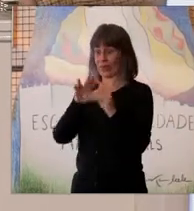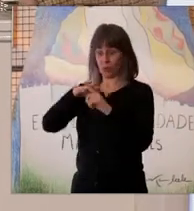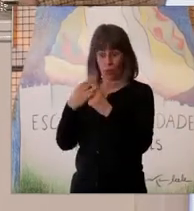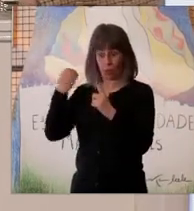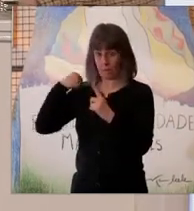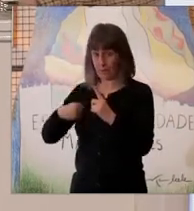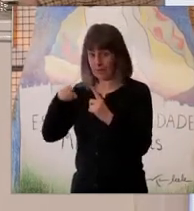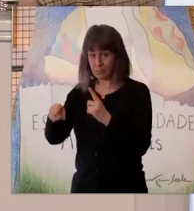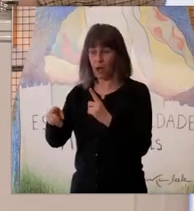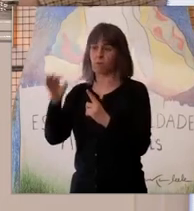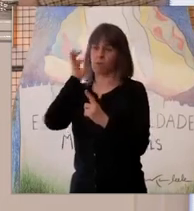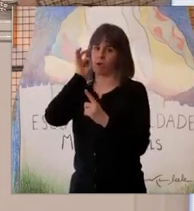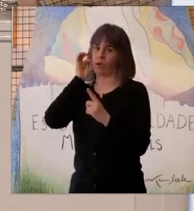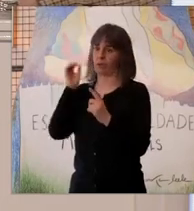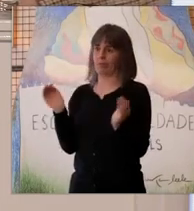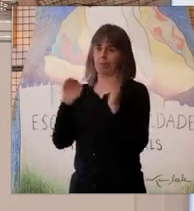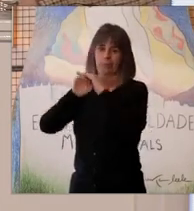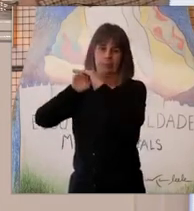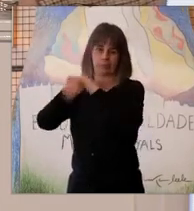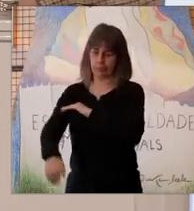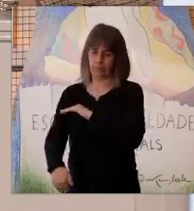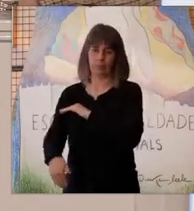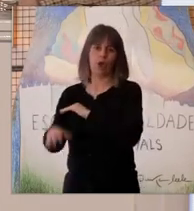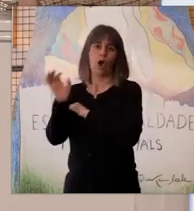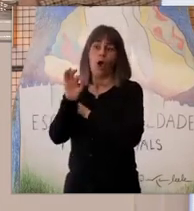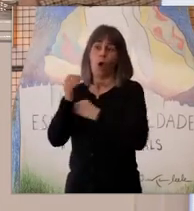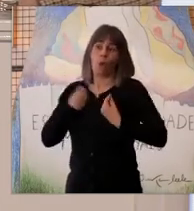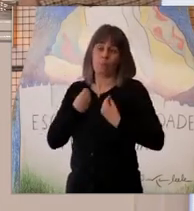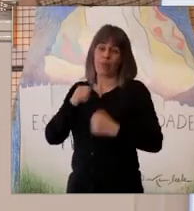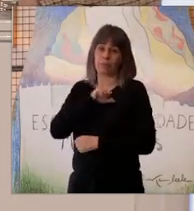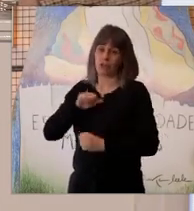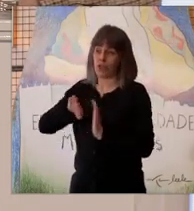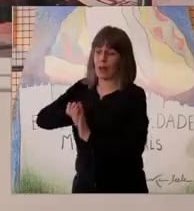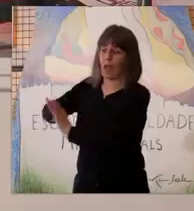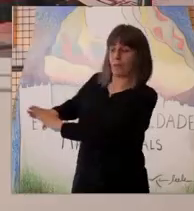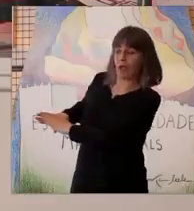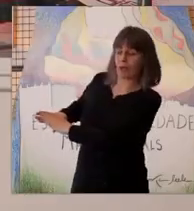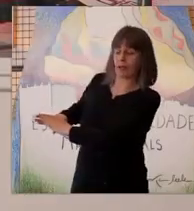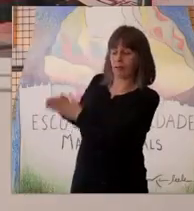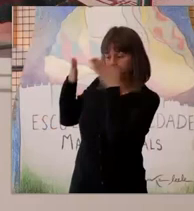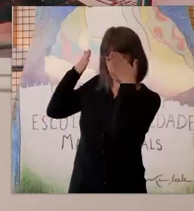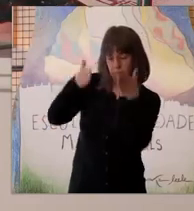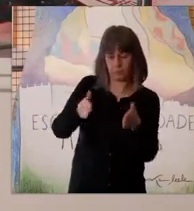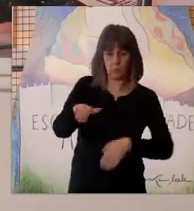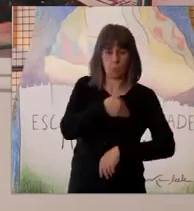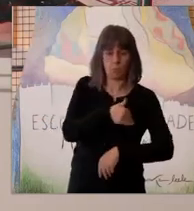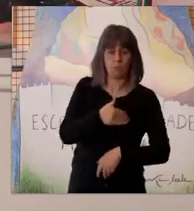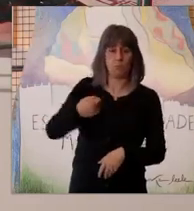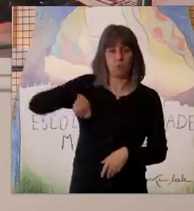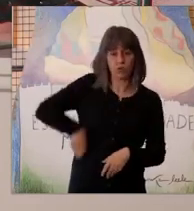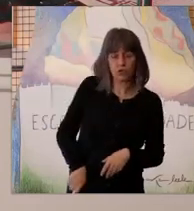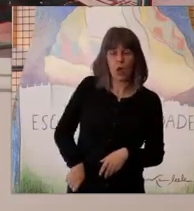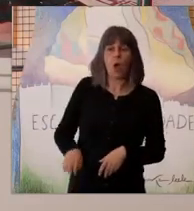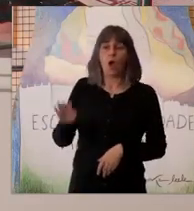decides aparcar tu vida personal y tirar con tu carrera profesional entonces creo que hay una serie de cuestiones